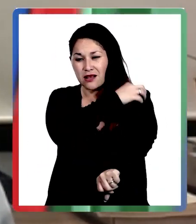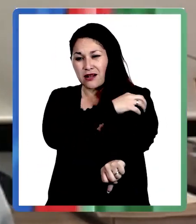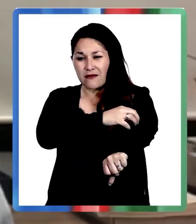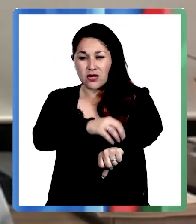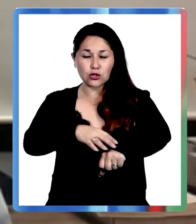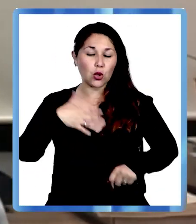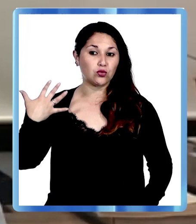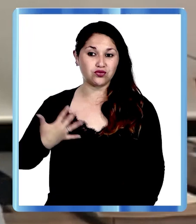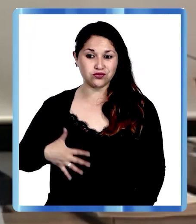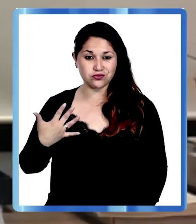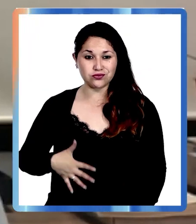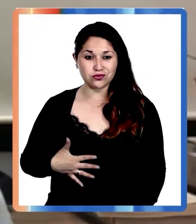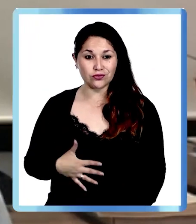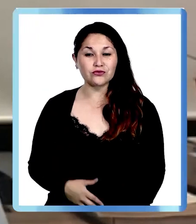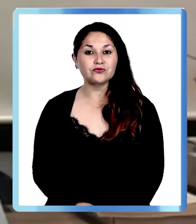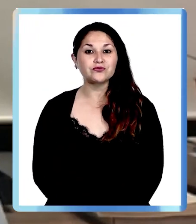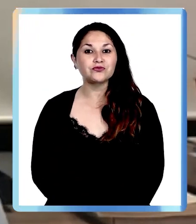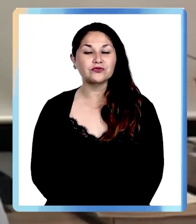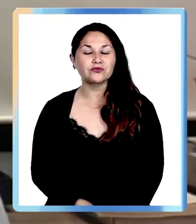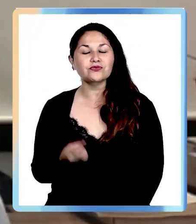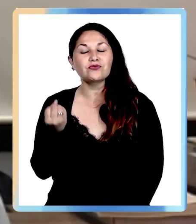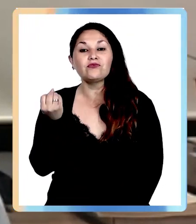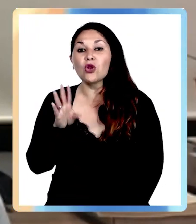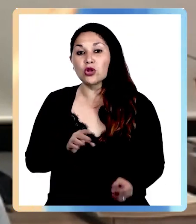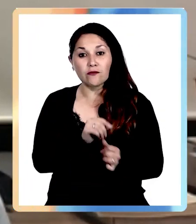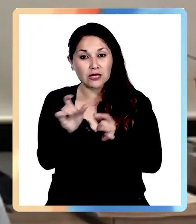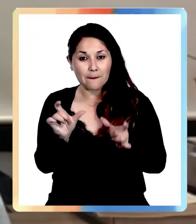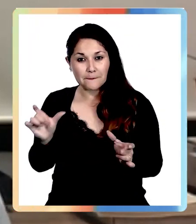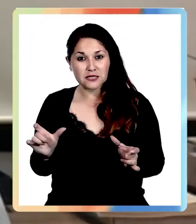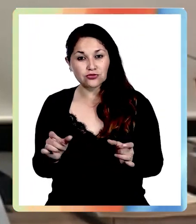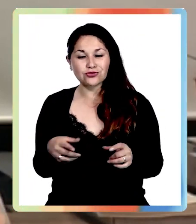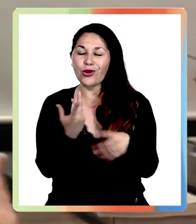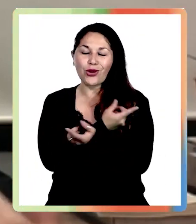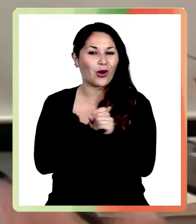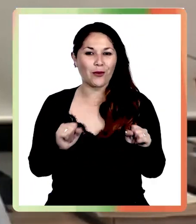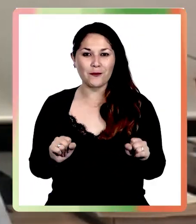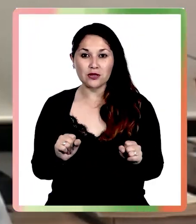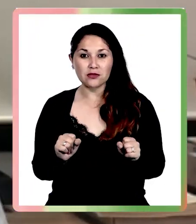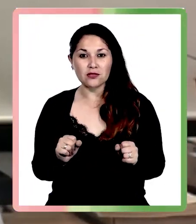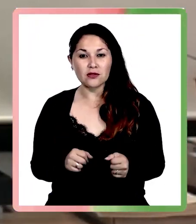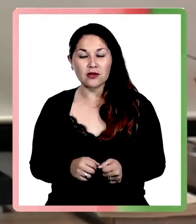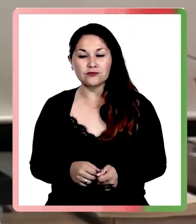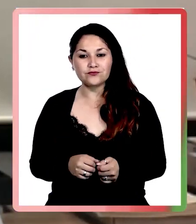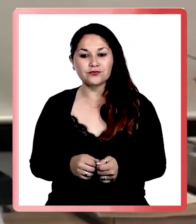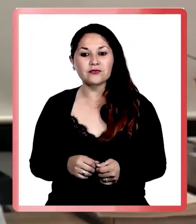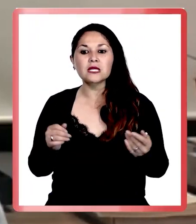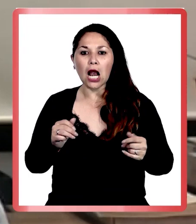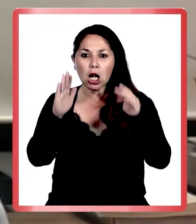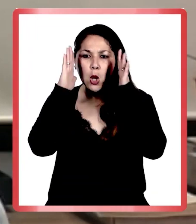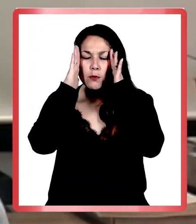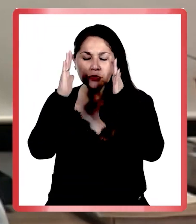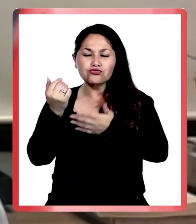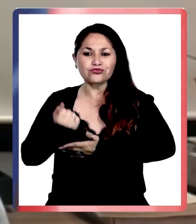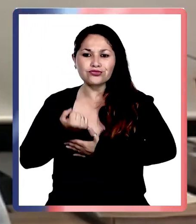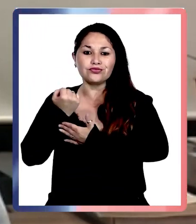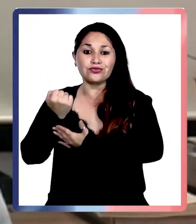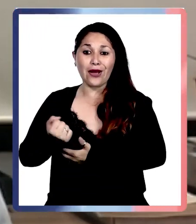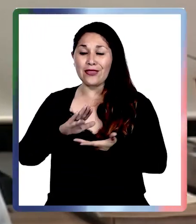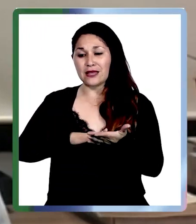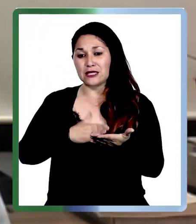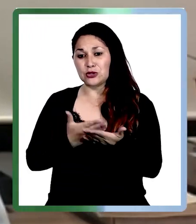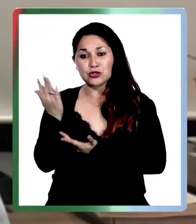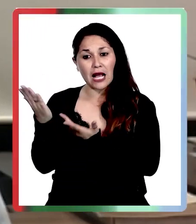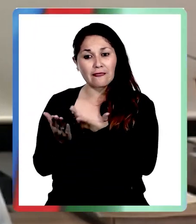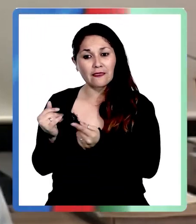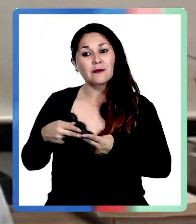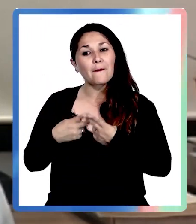muy importantes, evidentemente que esa cantidad de personas no va a poder ser acogida por el sistema público que ya está